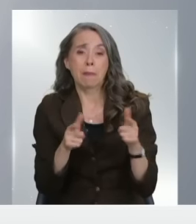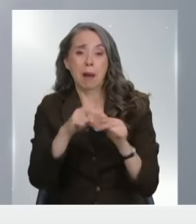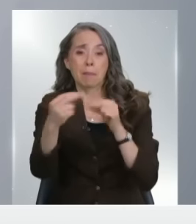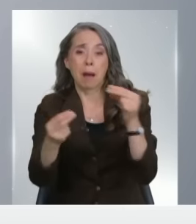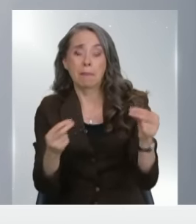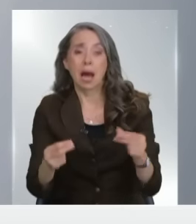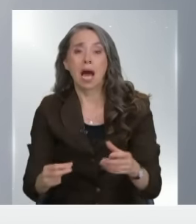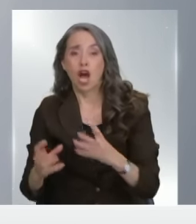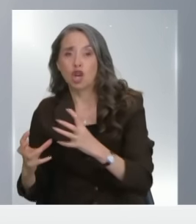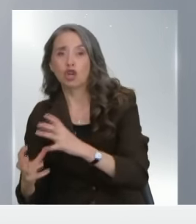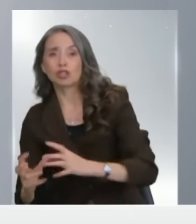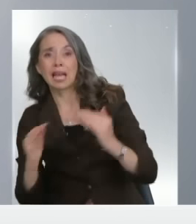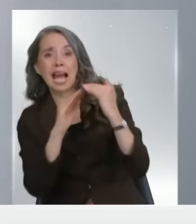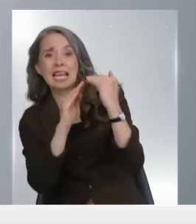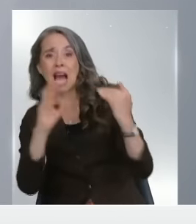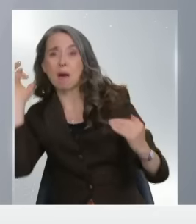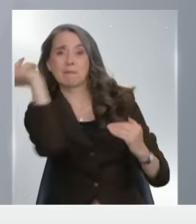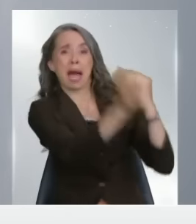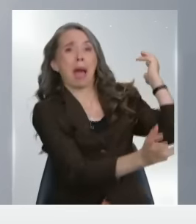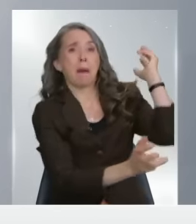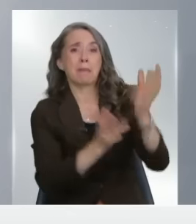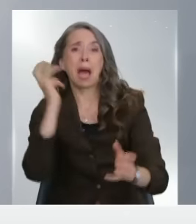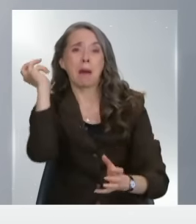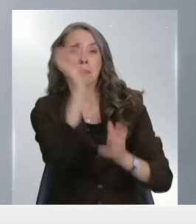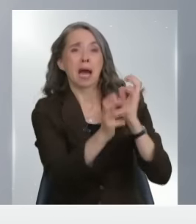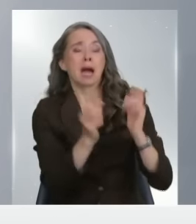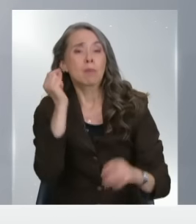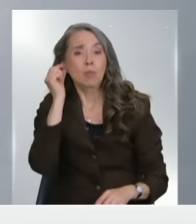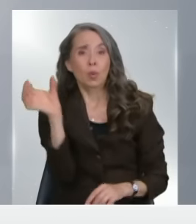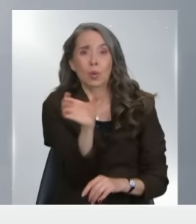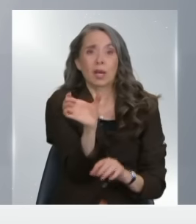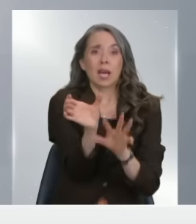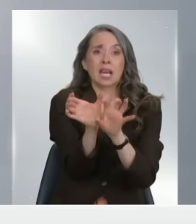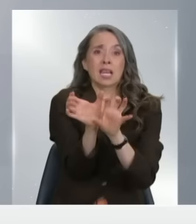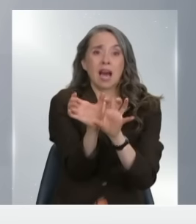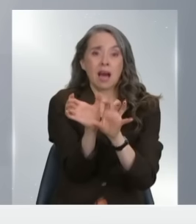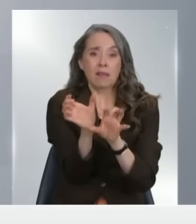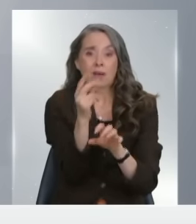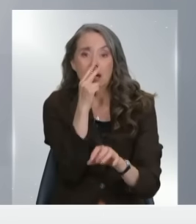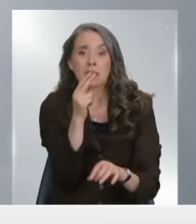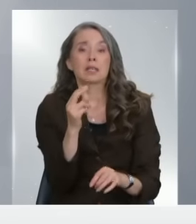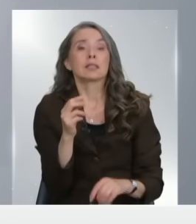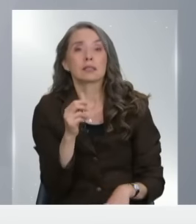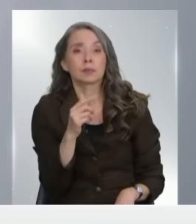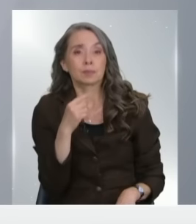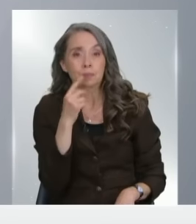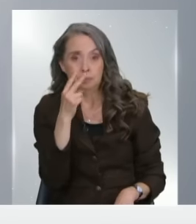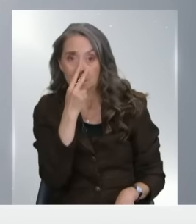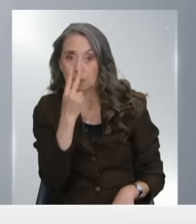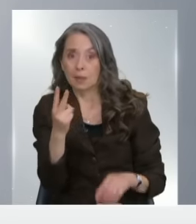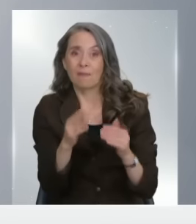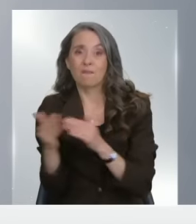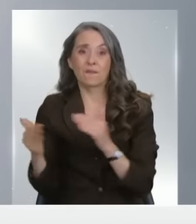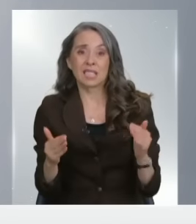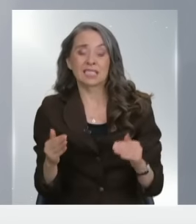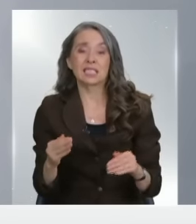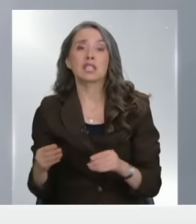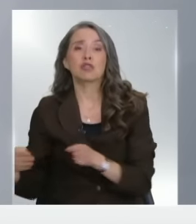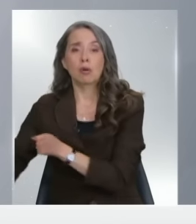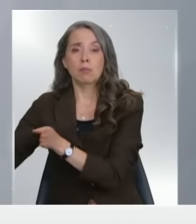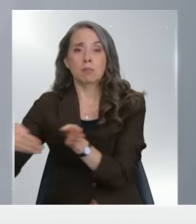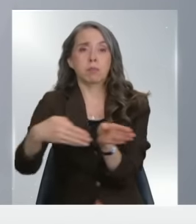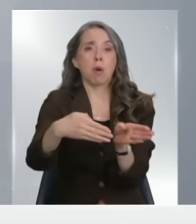a lanzar objetos contundentes contra la casa. Se percatan de la llegada al sector de dos